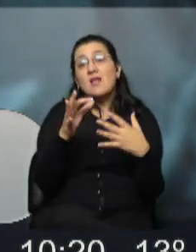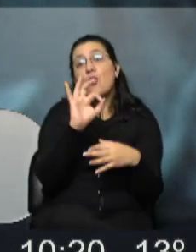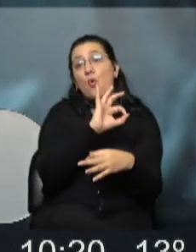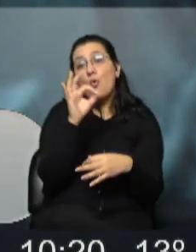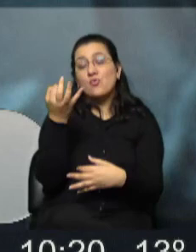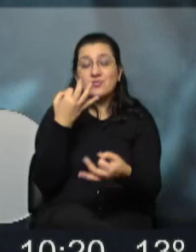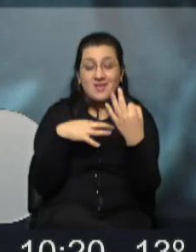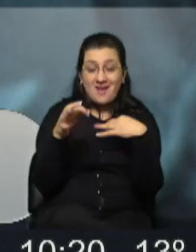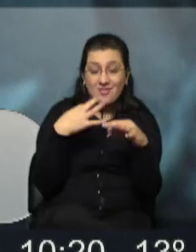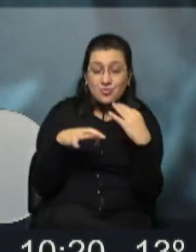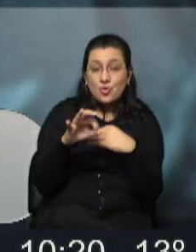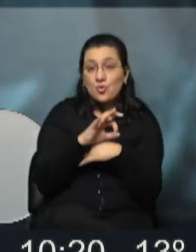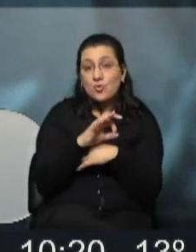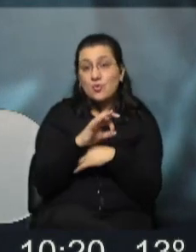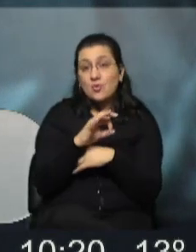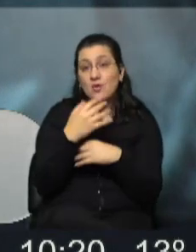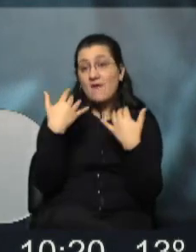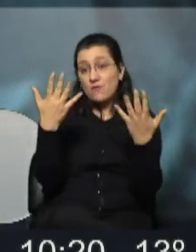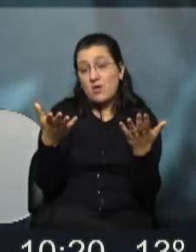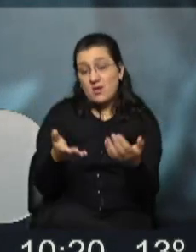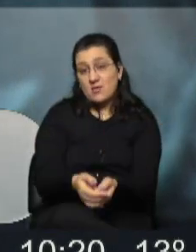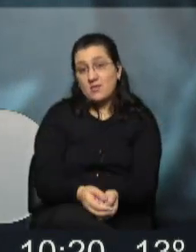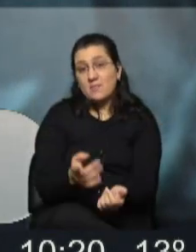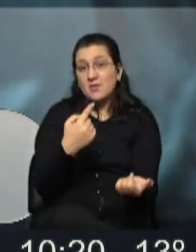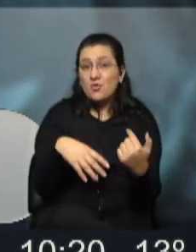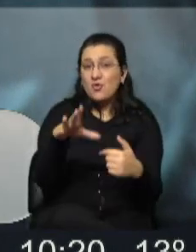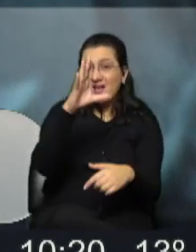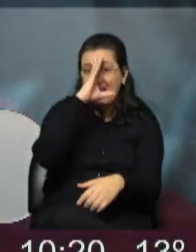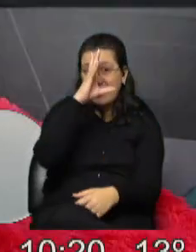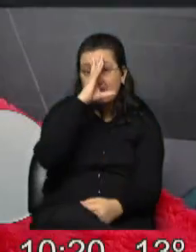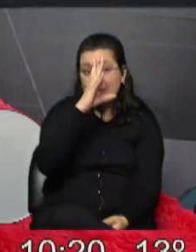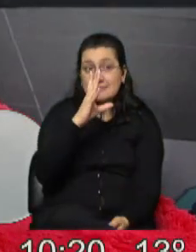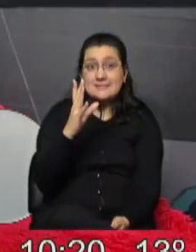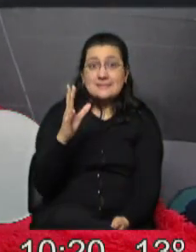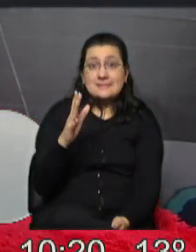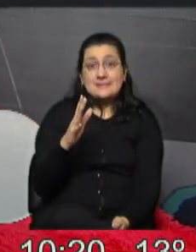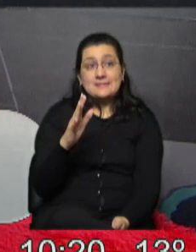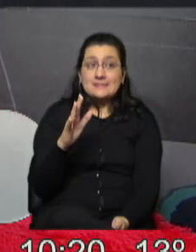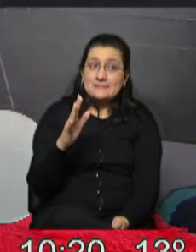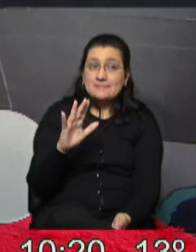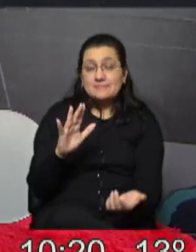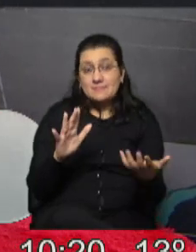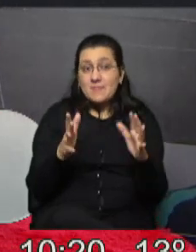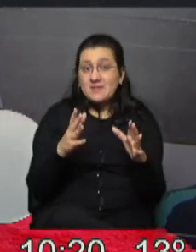teatro al aire libre. Pero carnaval, me parece que